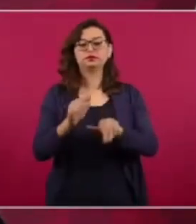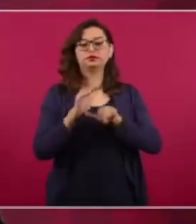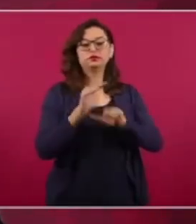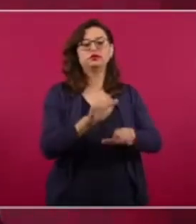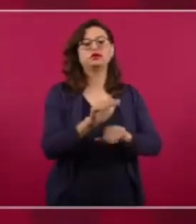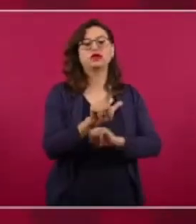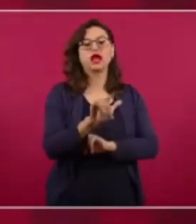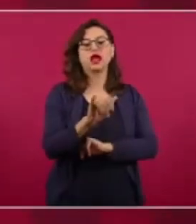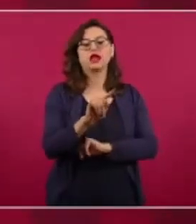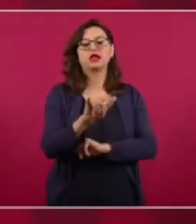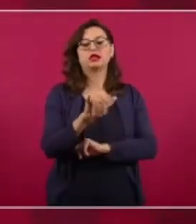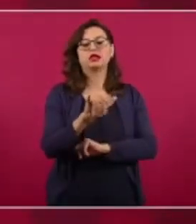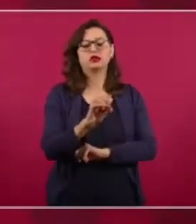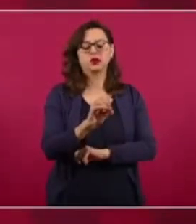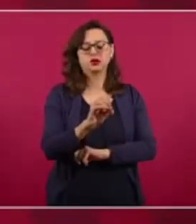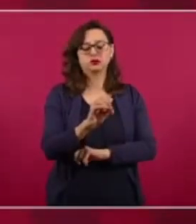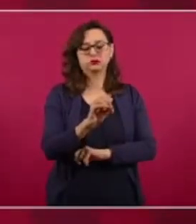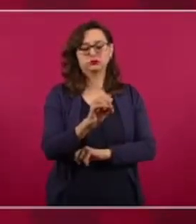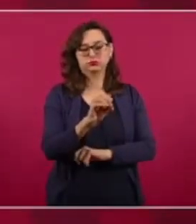revisar si